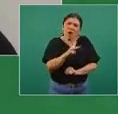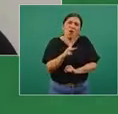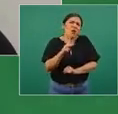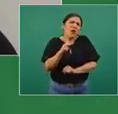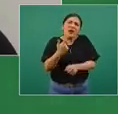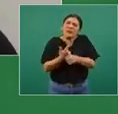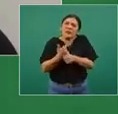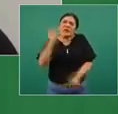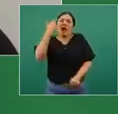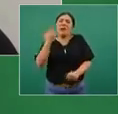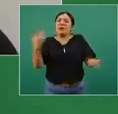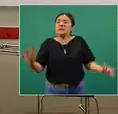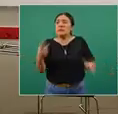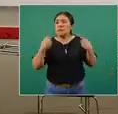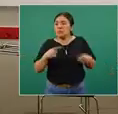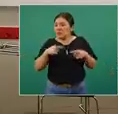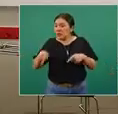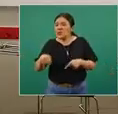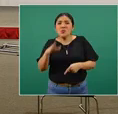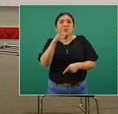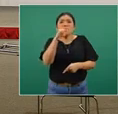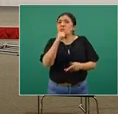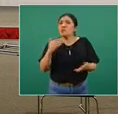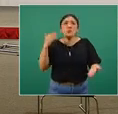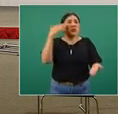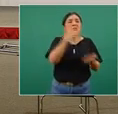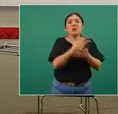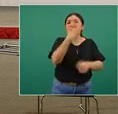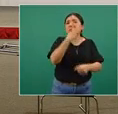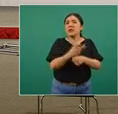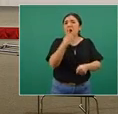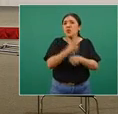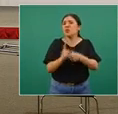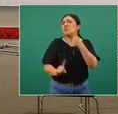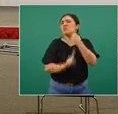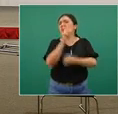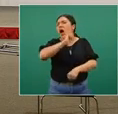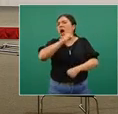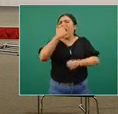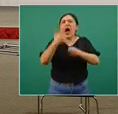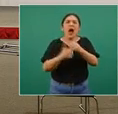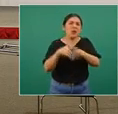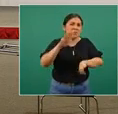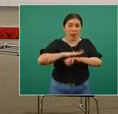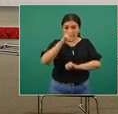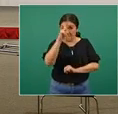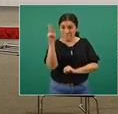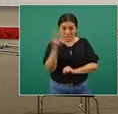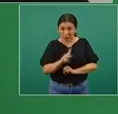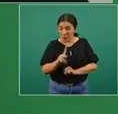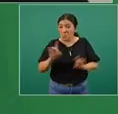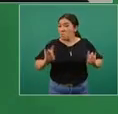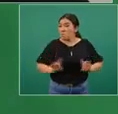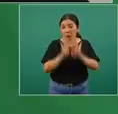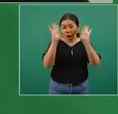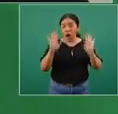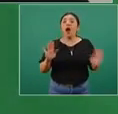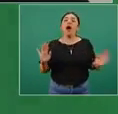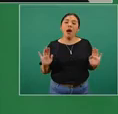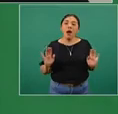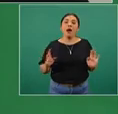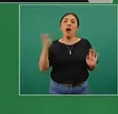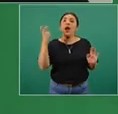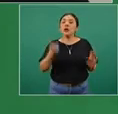ser algo que impida a la persona ir a demandar y aplicarse esa segunda dosis, esto ocurriera, se va a hacer